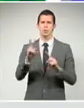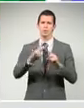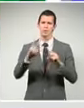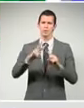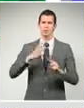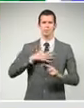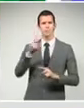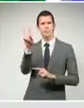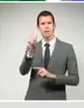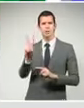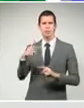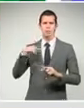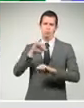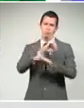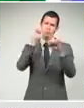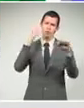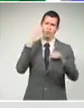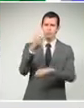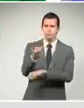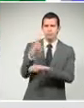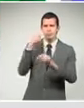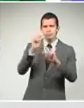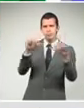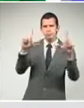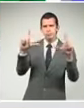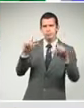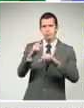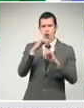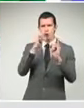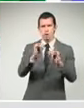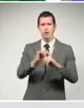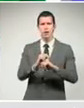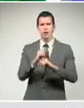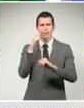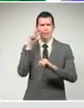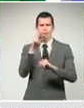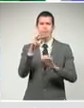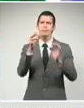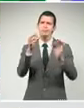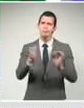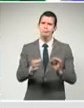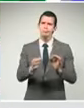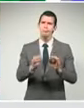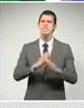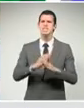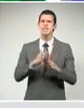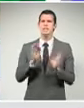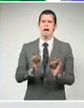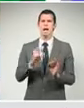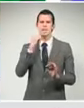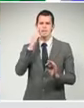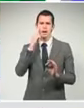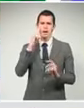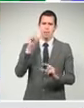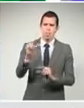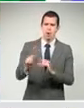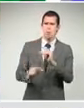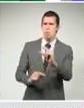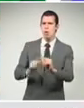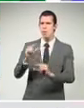levanto, que realmente ya lo que demuestra es que la evolución no debe